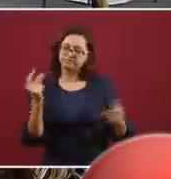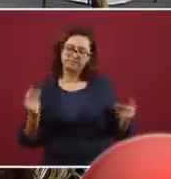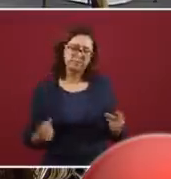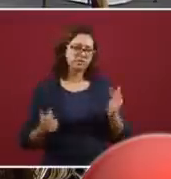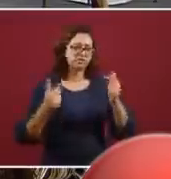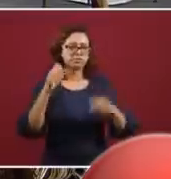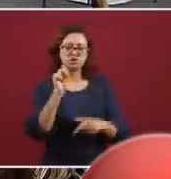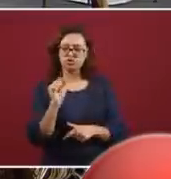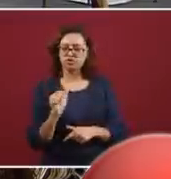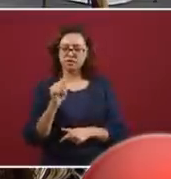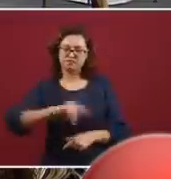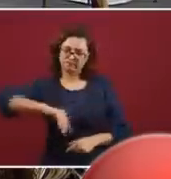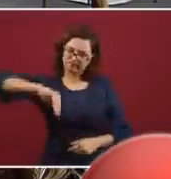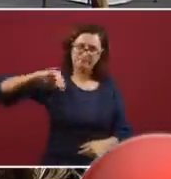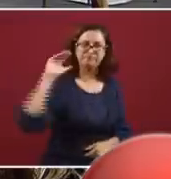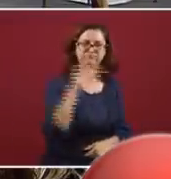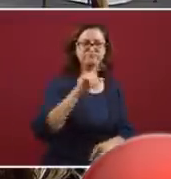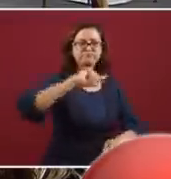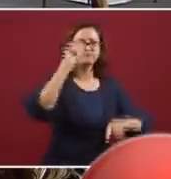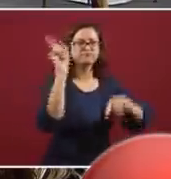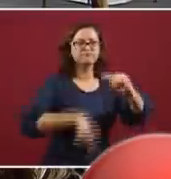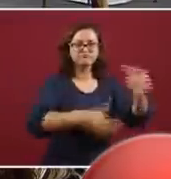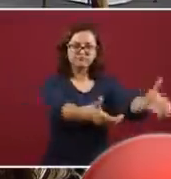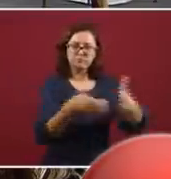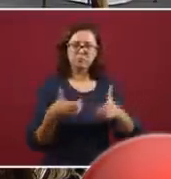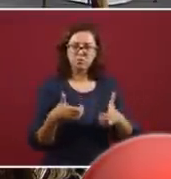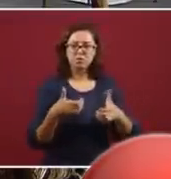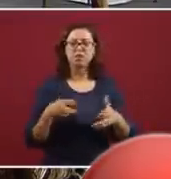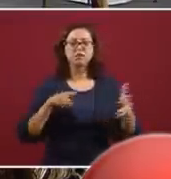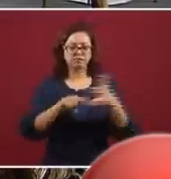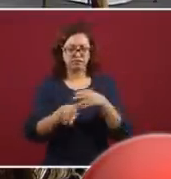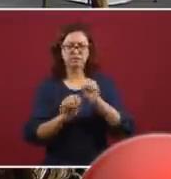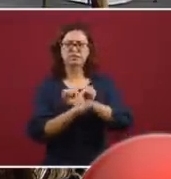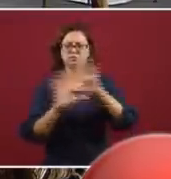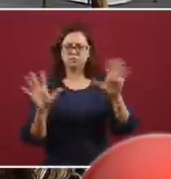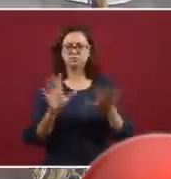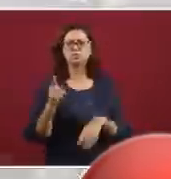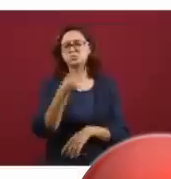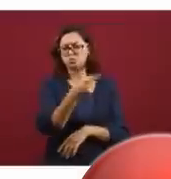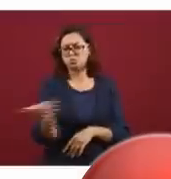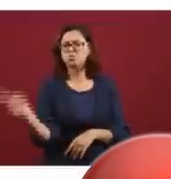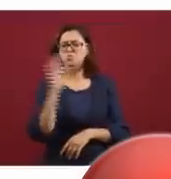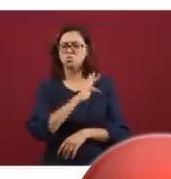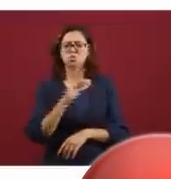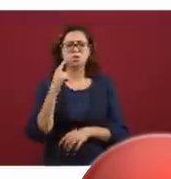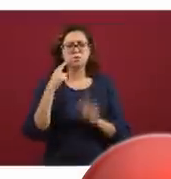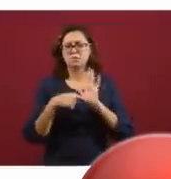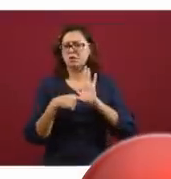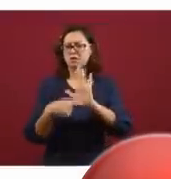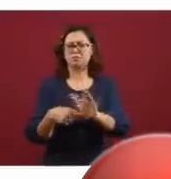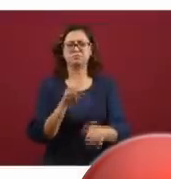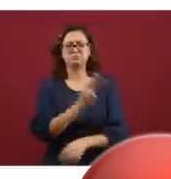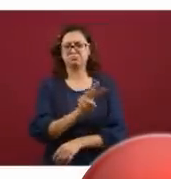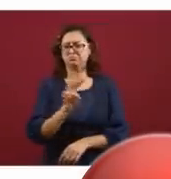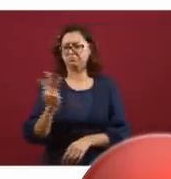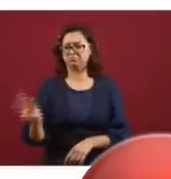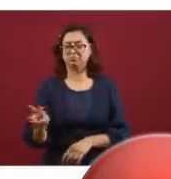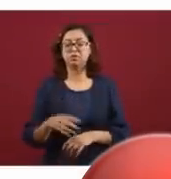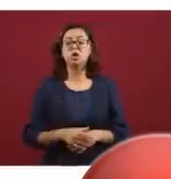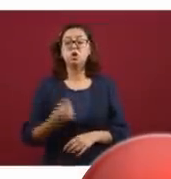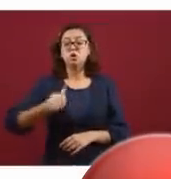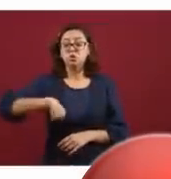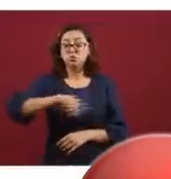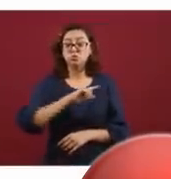En transparencia publicamos la información. Sí está ahí, de ahí la pudieron obtener porque la tenemos en nuestra página. En el momento en que